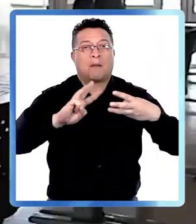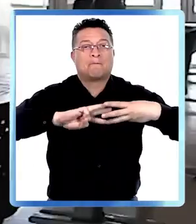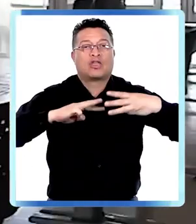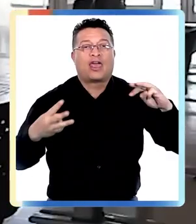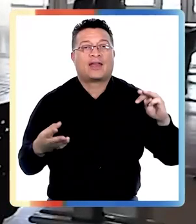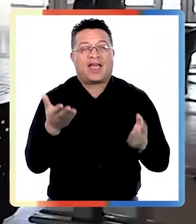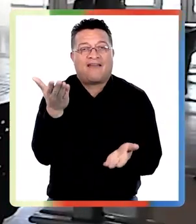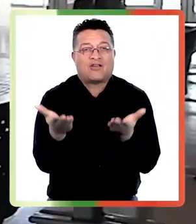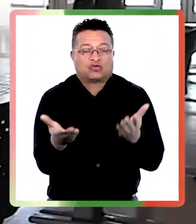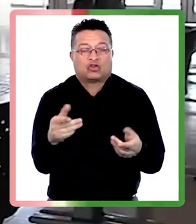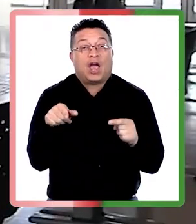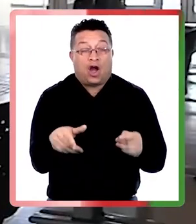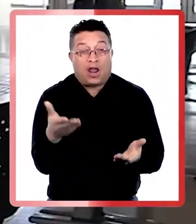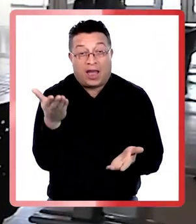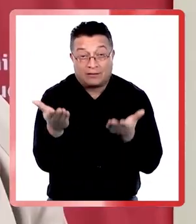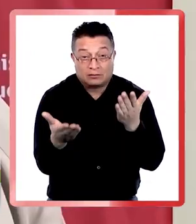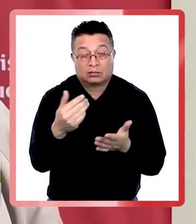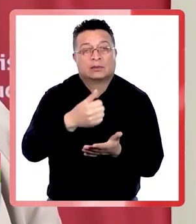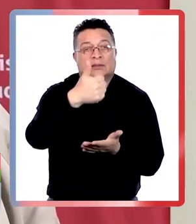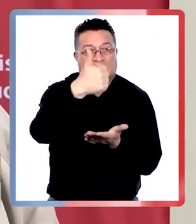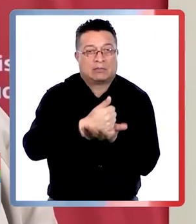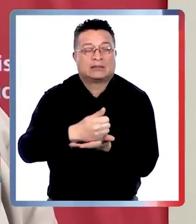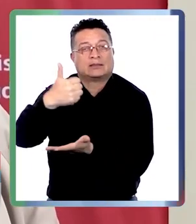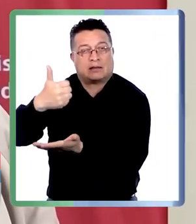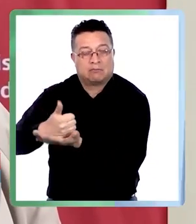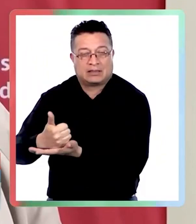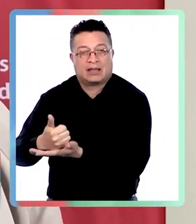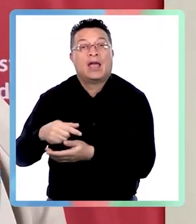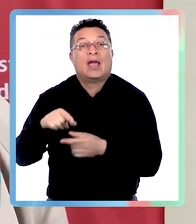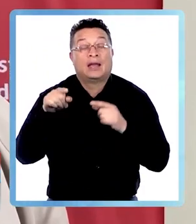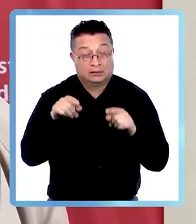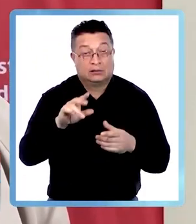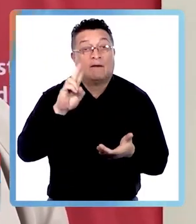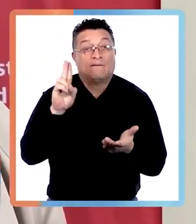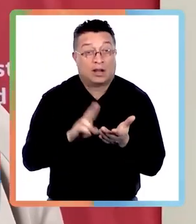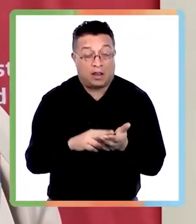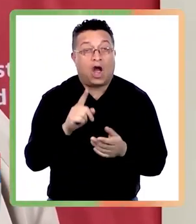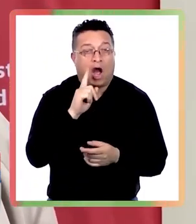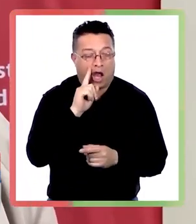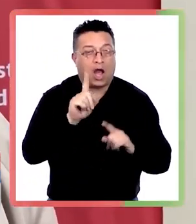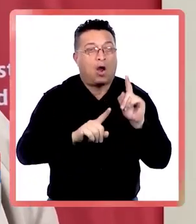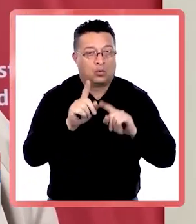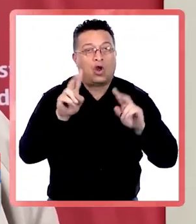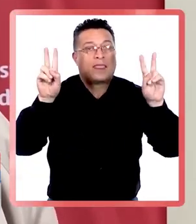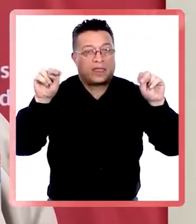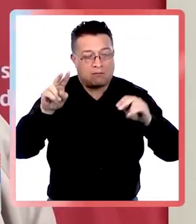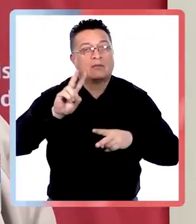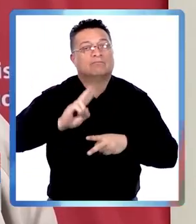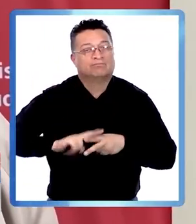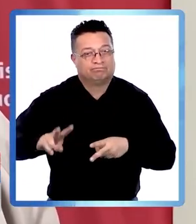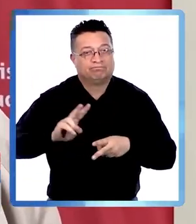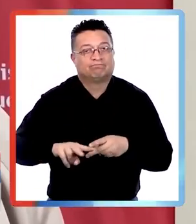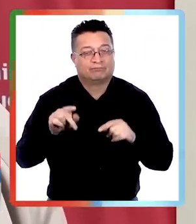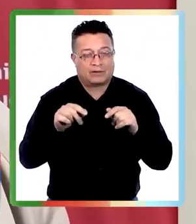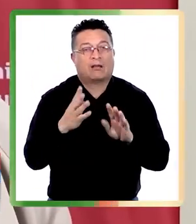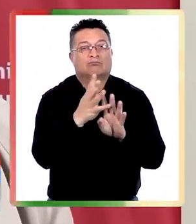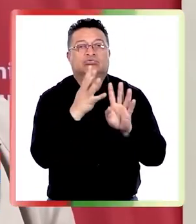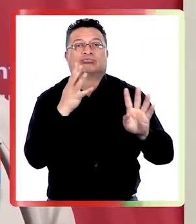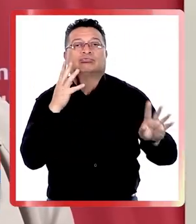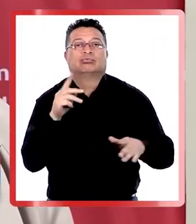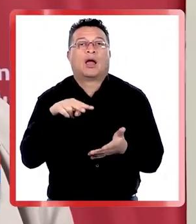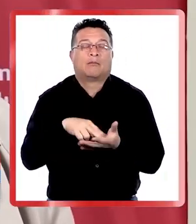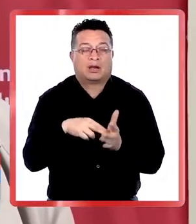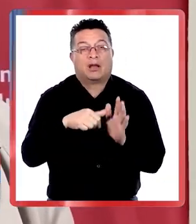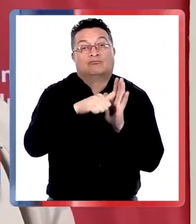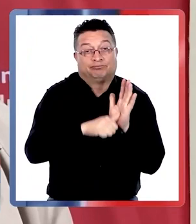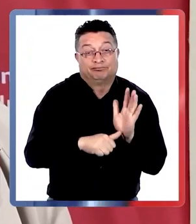de evaluación. Hoy día las evaluaciones son semestrales. Y efectivamente tenemos algunos temas que resolver que tienen que ver con las